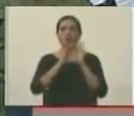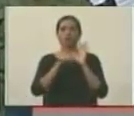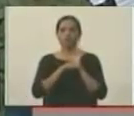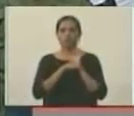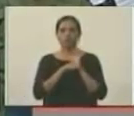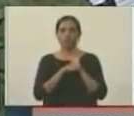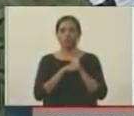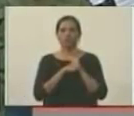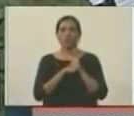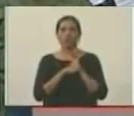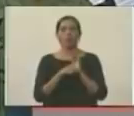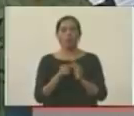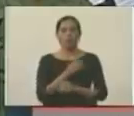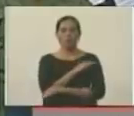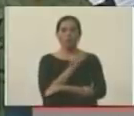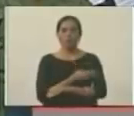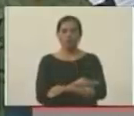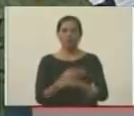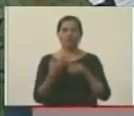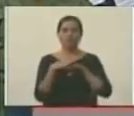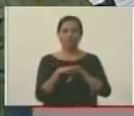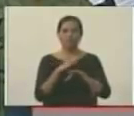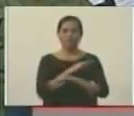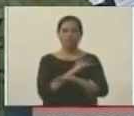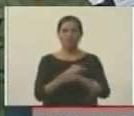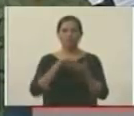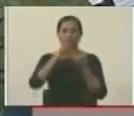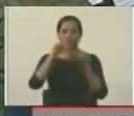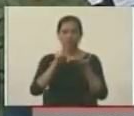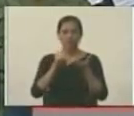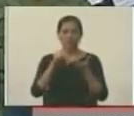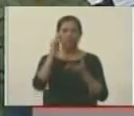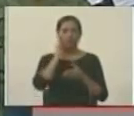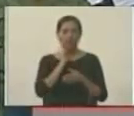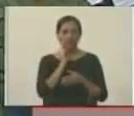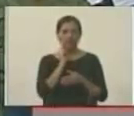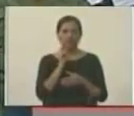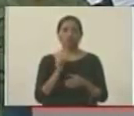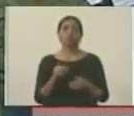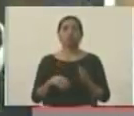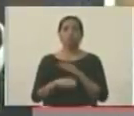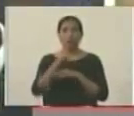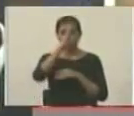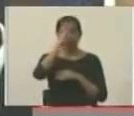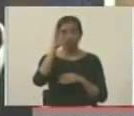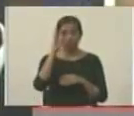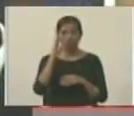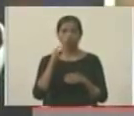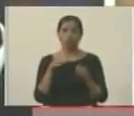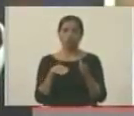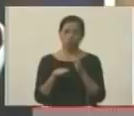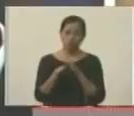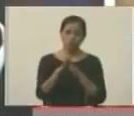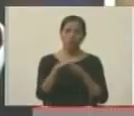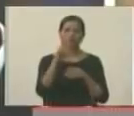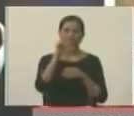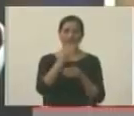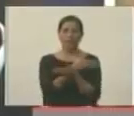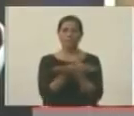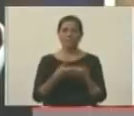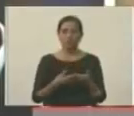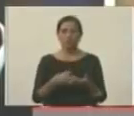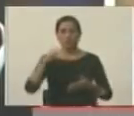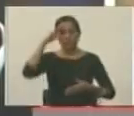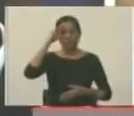fuerzas complementarias de la Fuerza Armada Nacional Bolivariana, vamos, Diosdado, rumbo a los 3 millones de